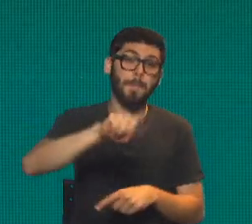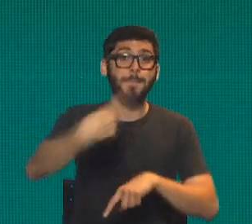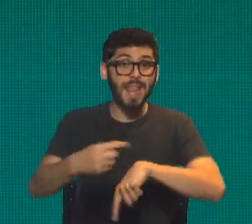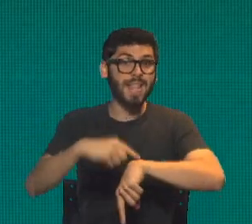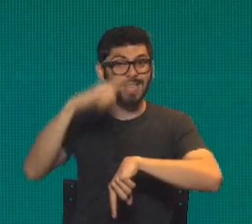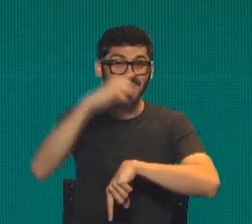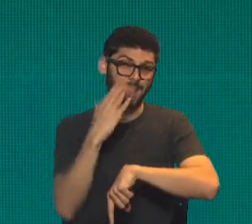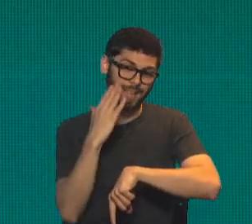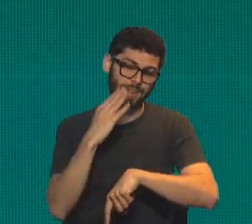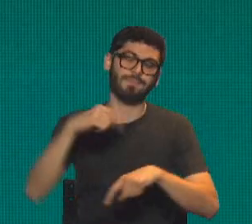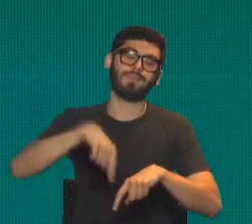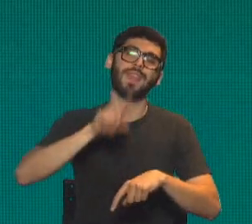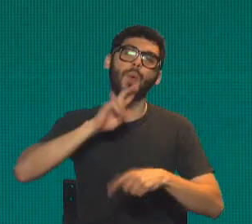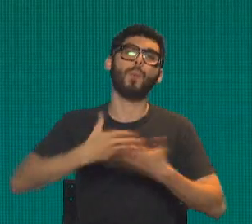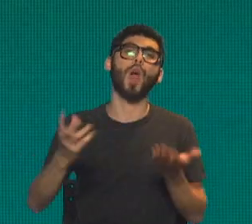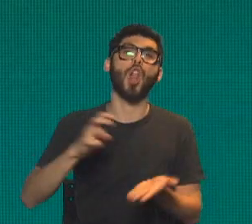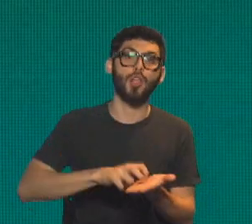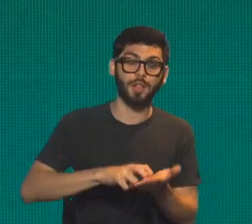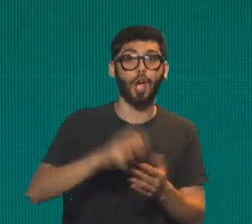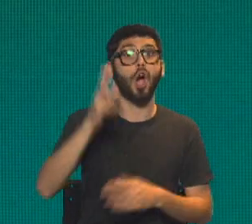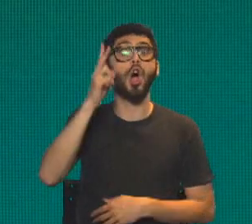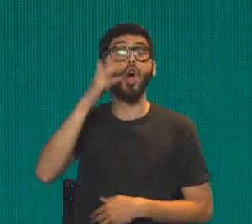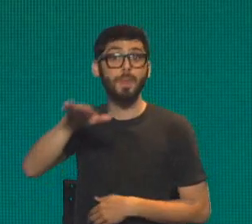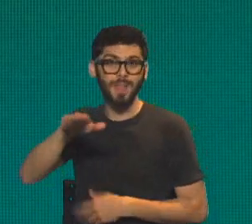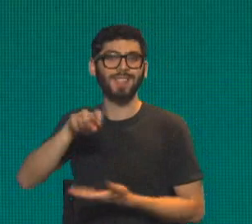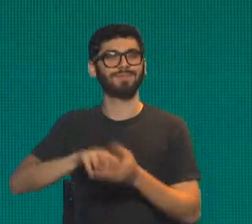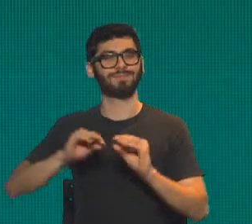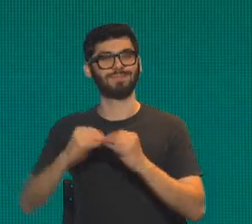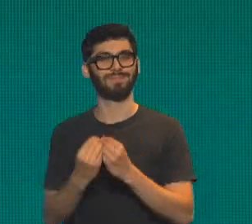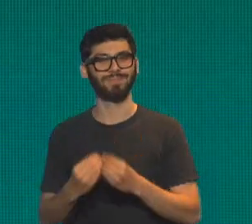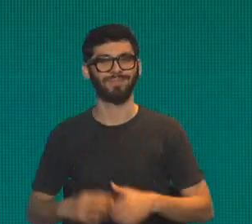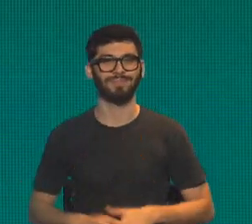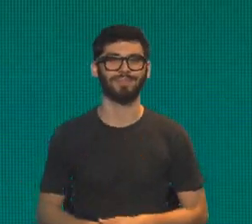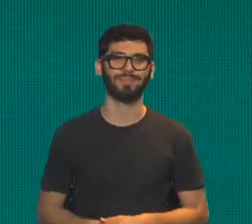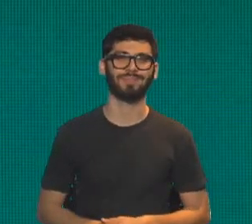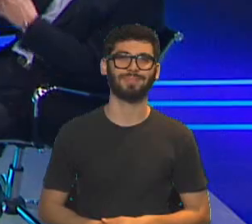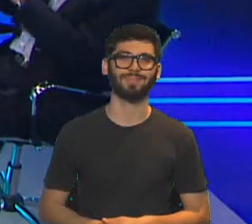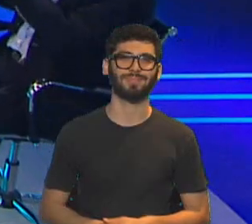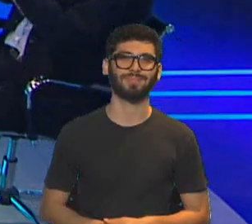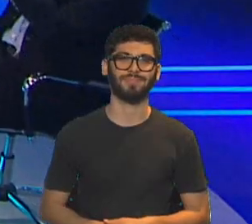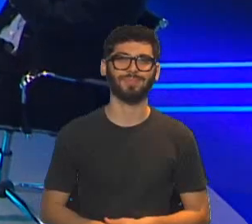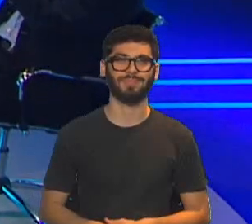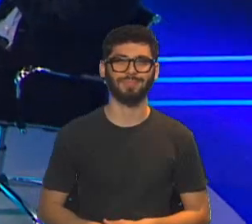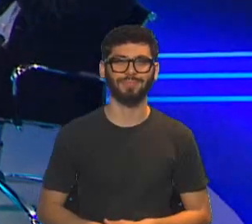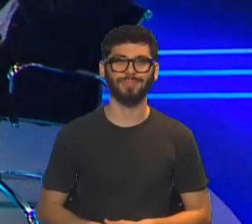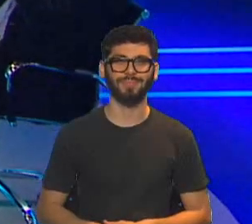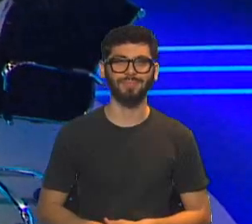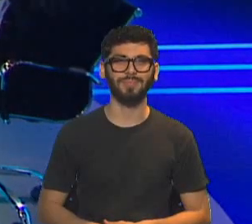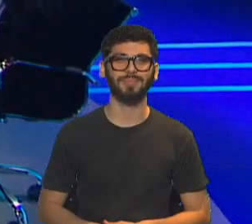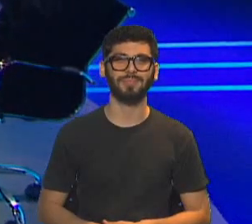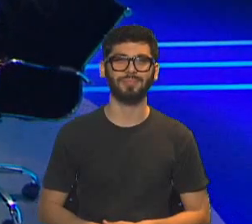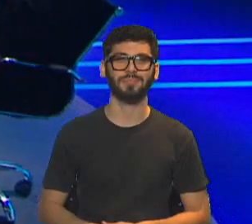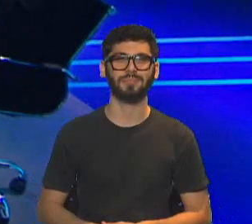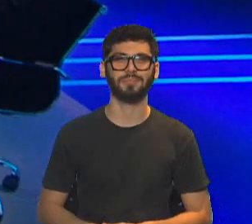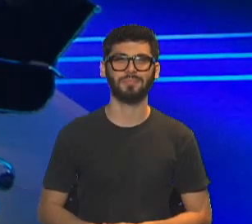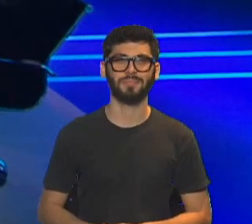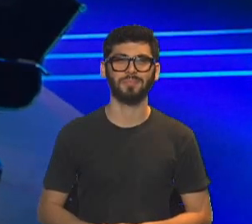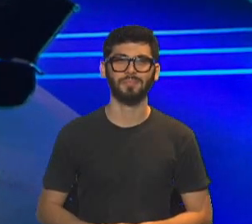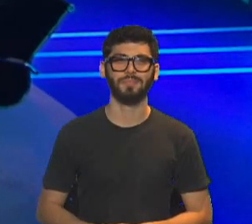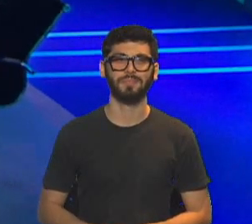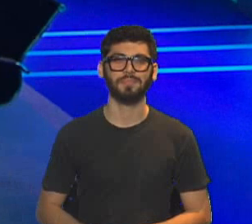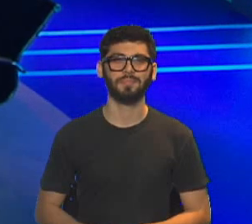la gestión de gobierno, gran error, porque las elecciones de medio término son elecciones locales de territorio, en